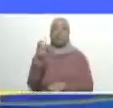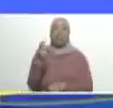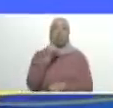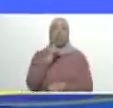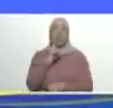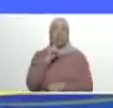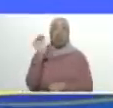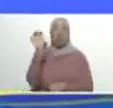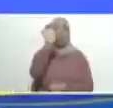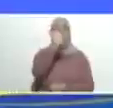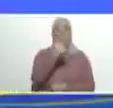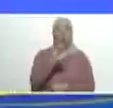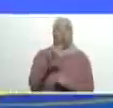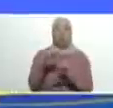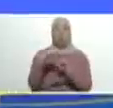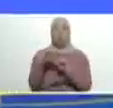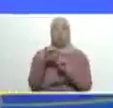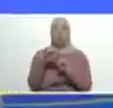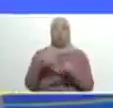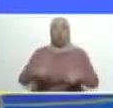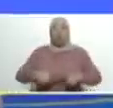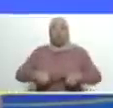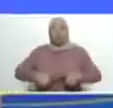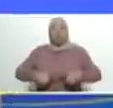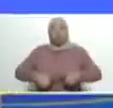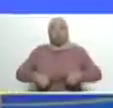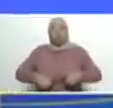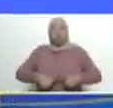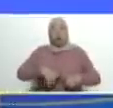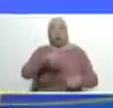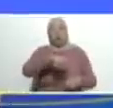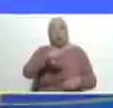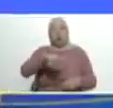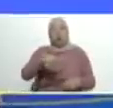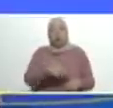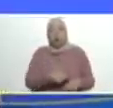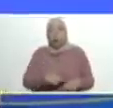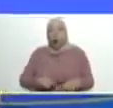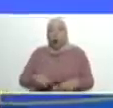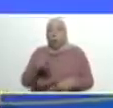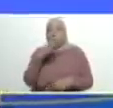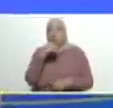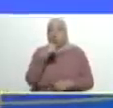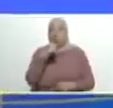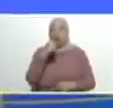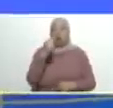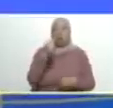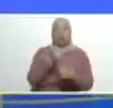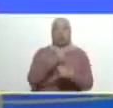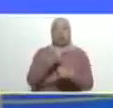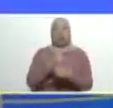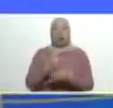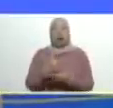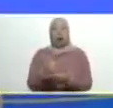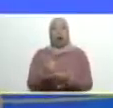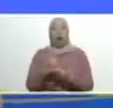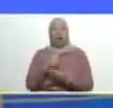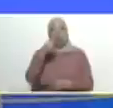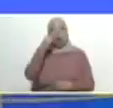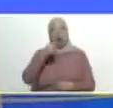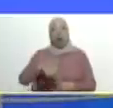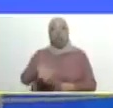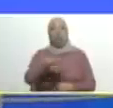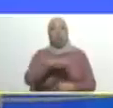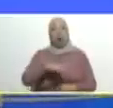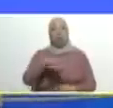ha generado muchísimos daños a su país, a su capacidad de ayudar a su pueblo.